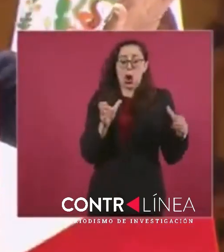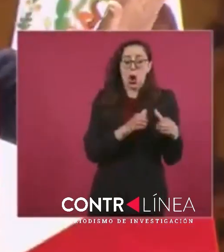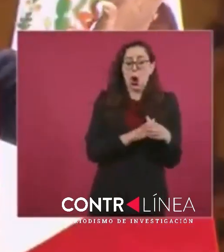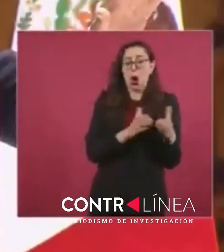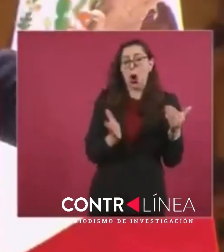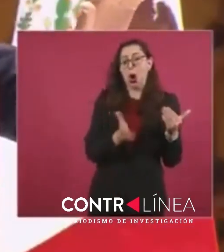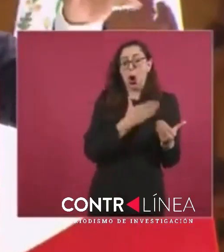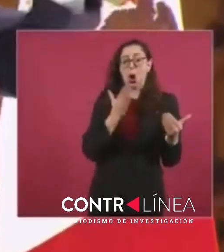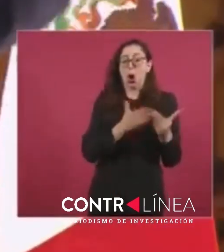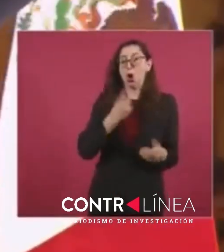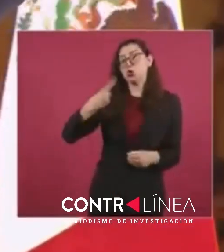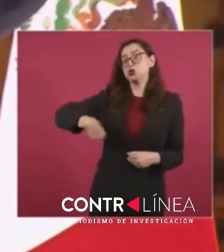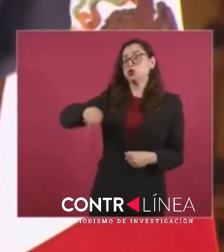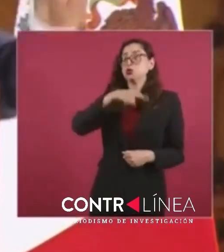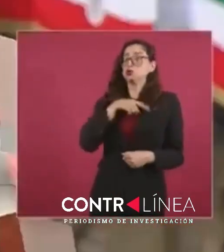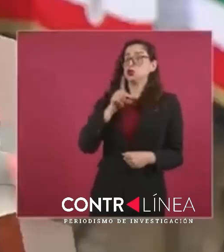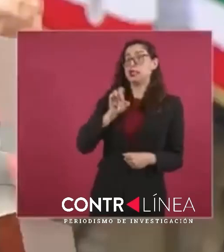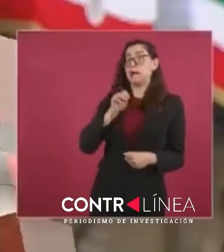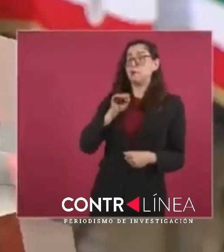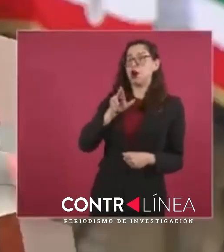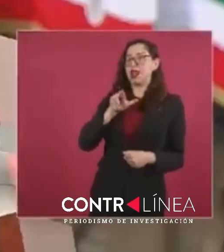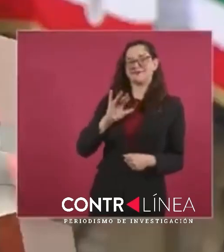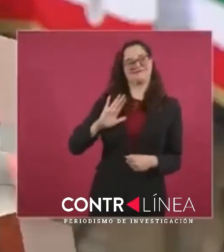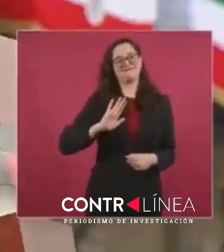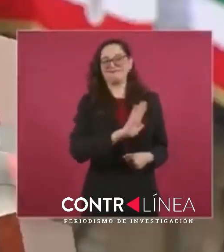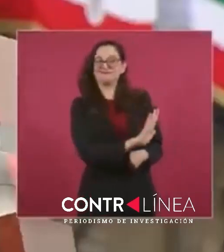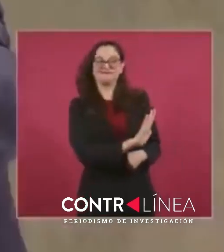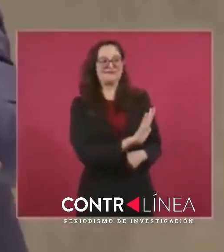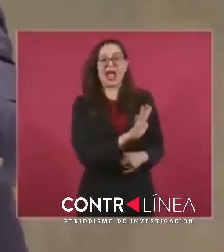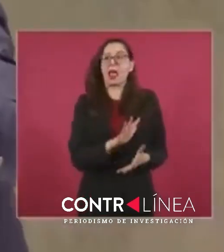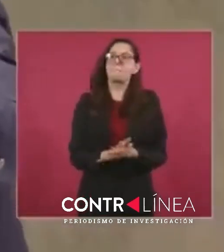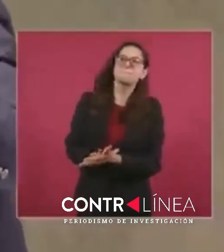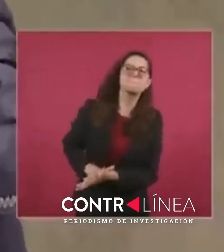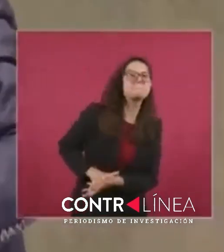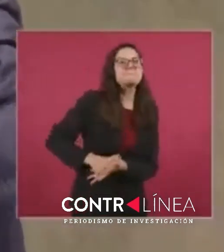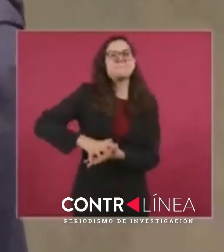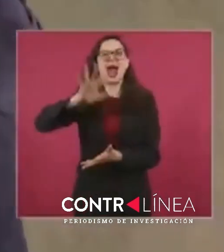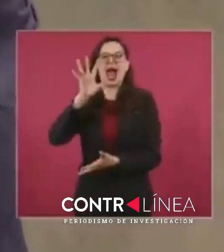de democracia, democracia verdadera,